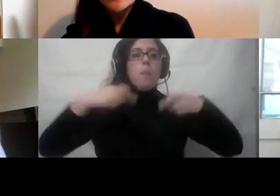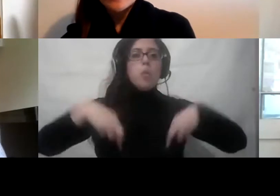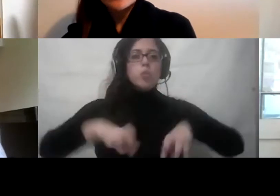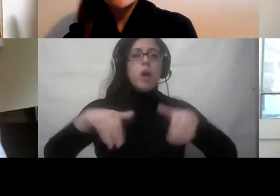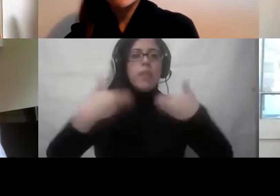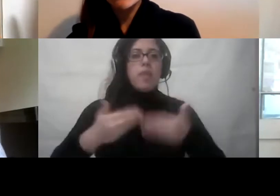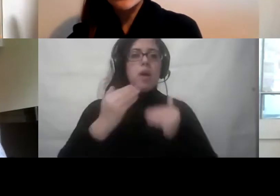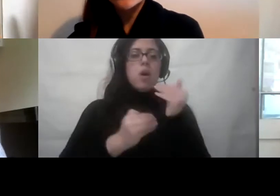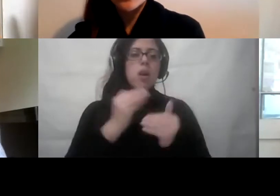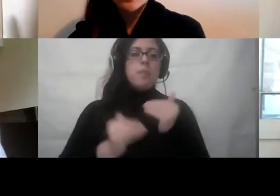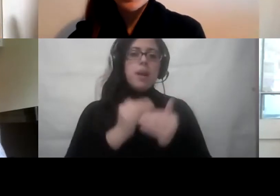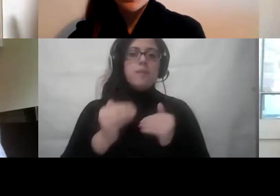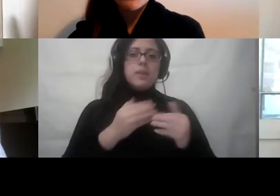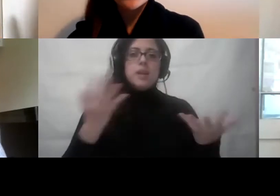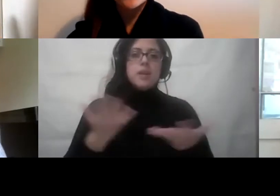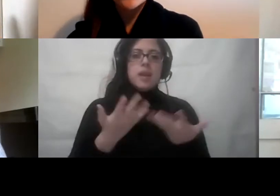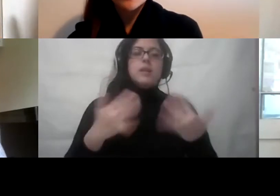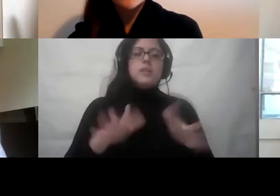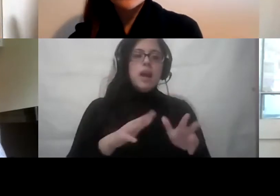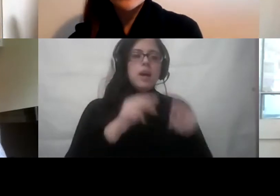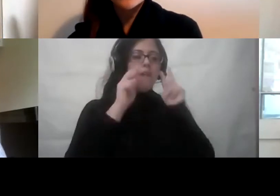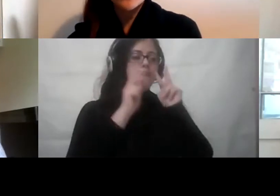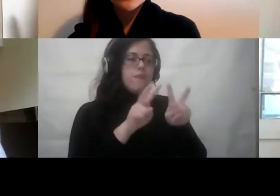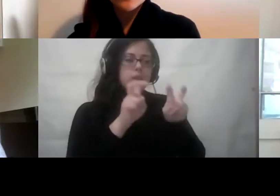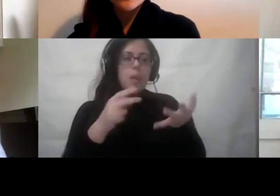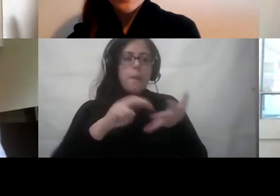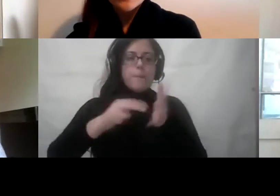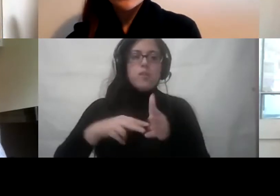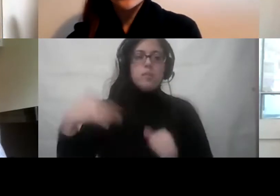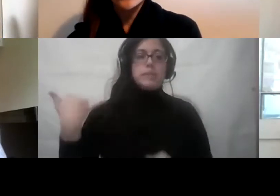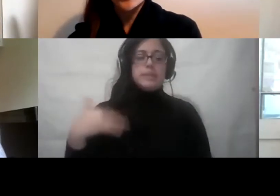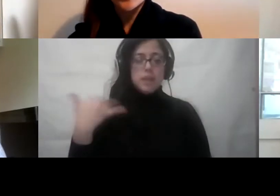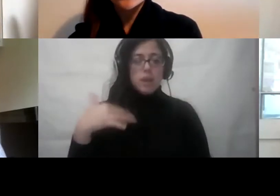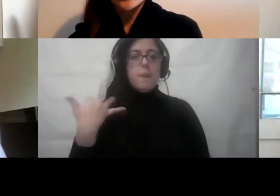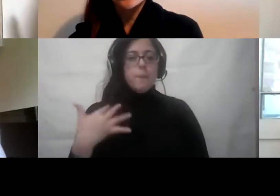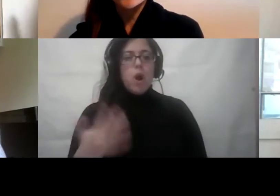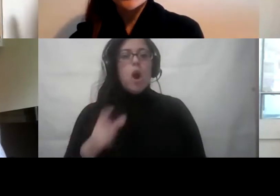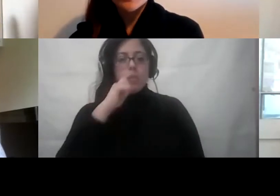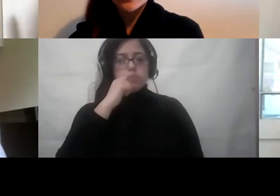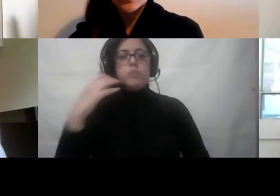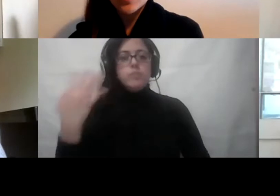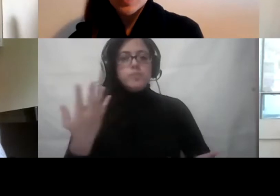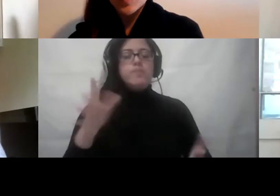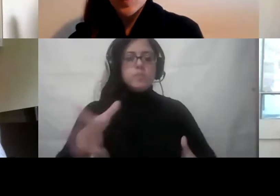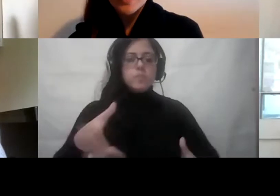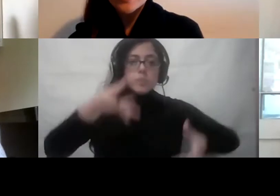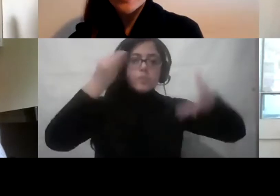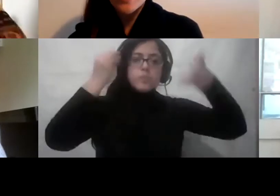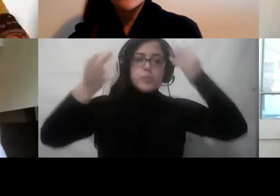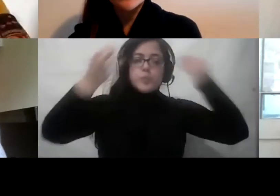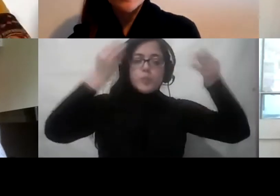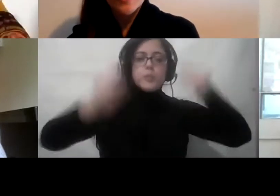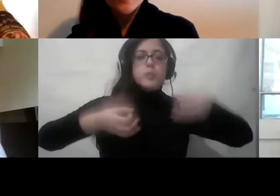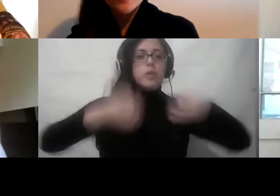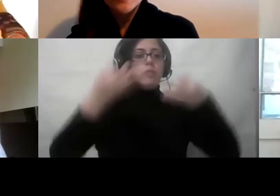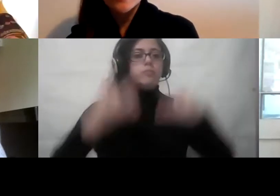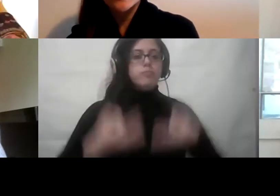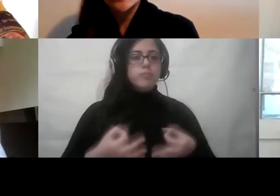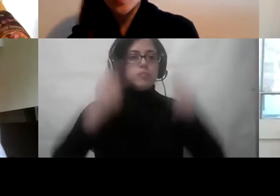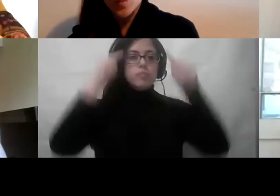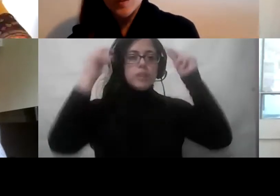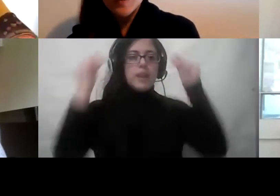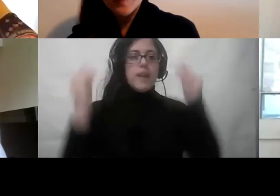avanzar en la formulación de problemas socialmente relevantes que conjuguen conocimientos conceptuales, habilidades